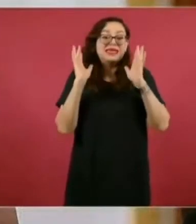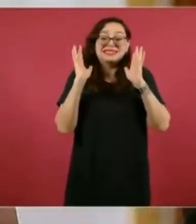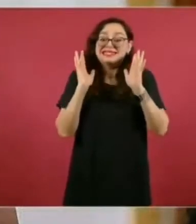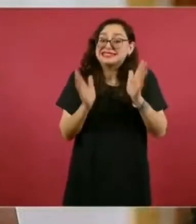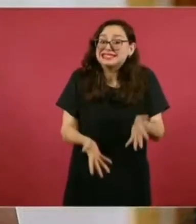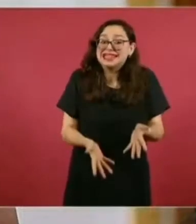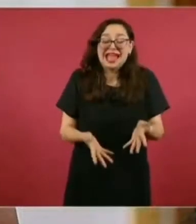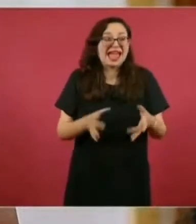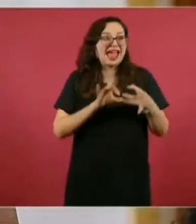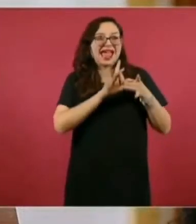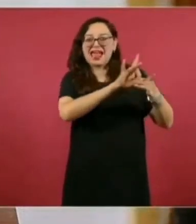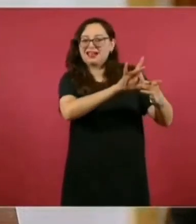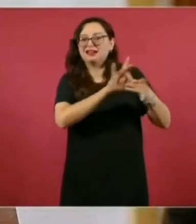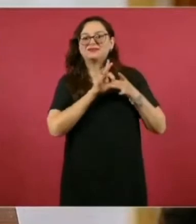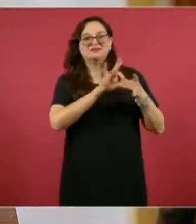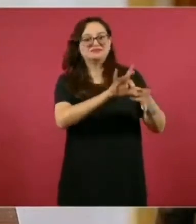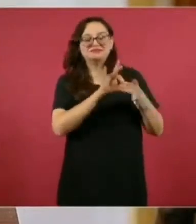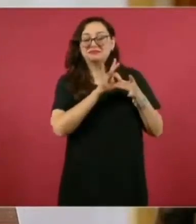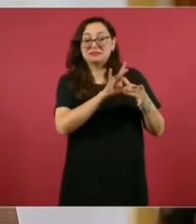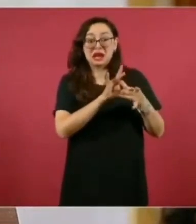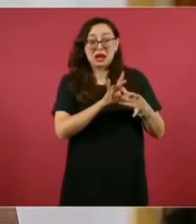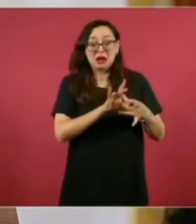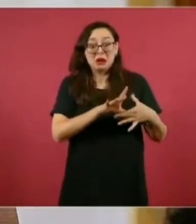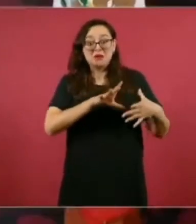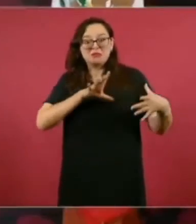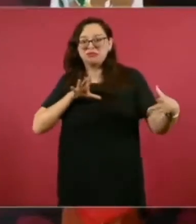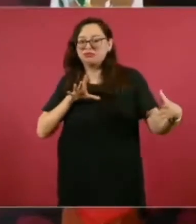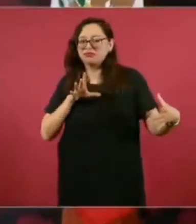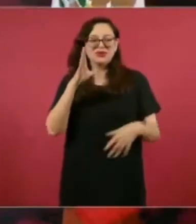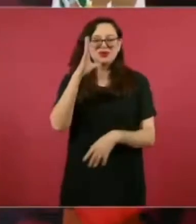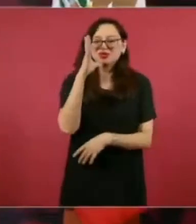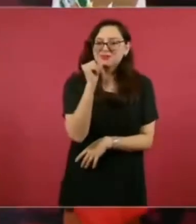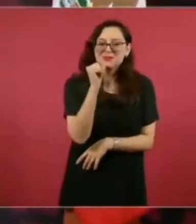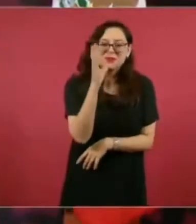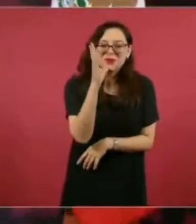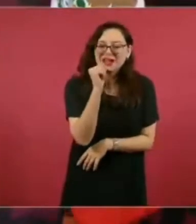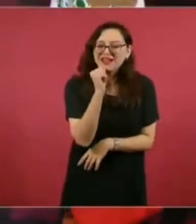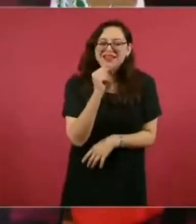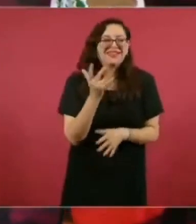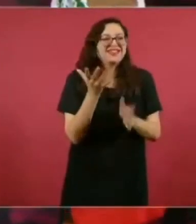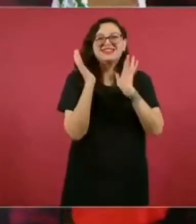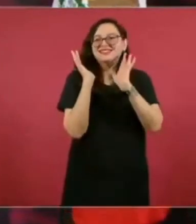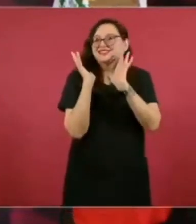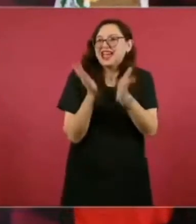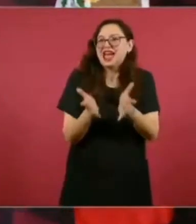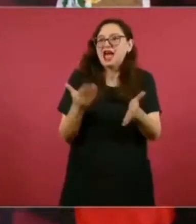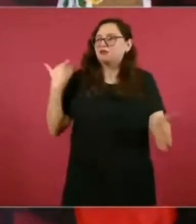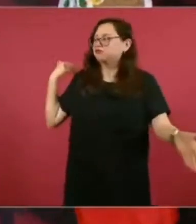estructural, que es lo que deben de entender